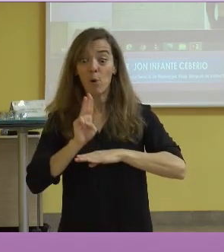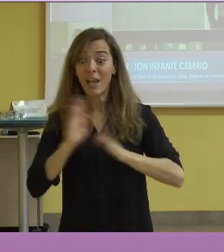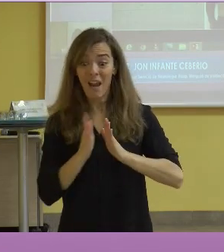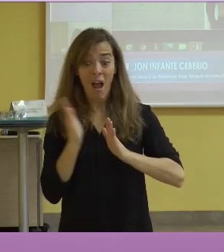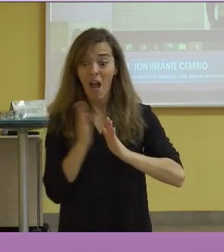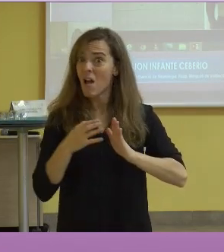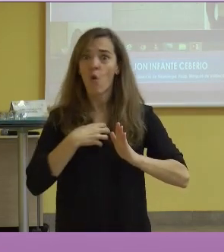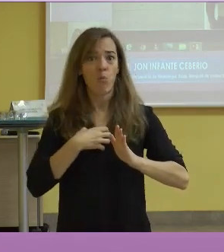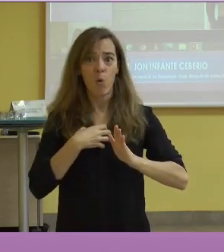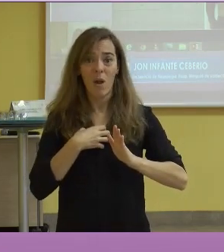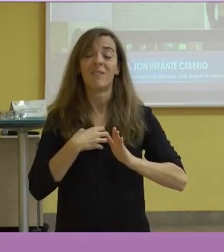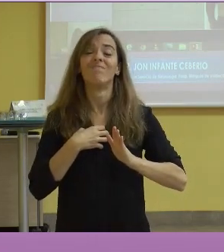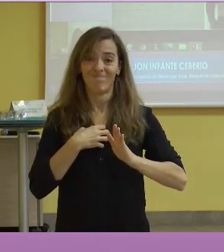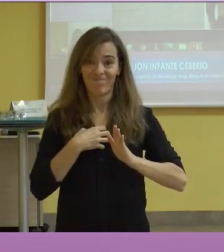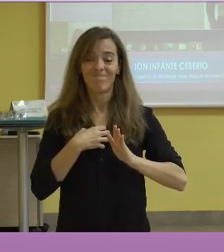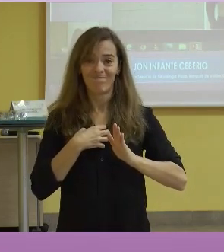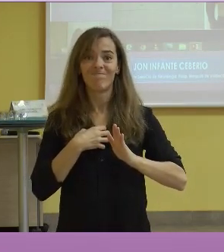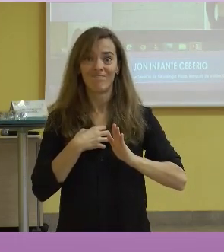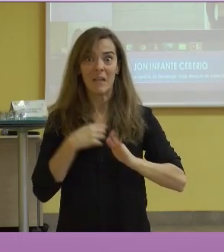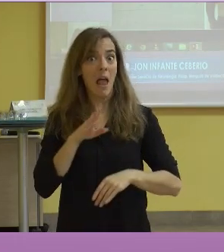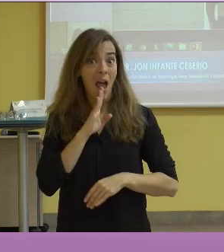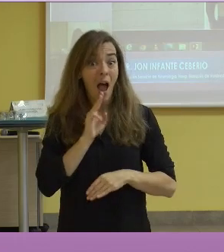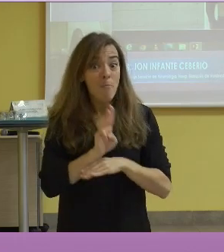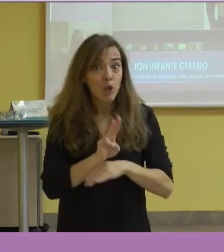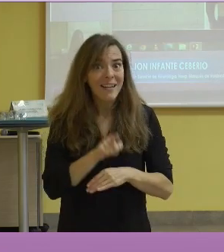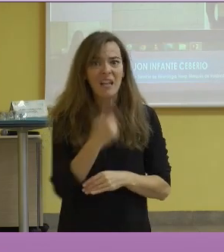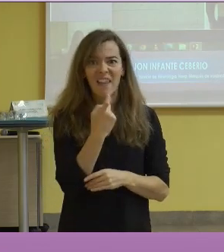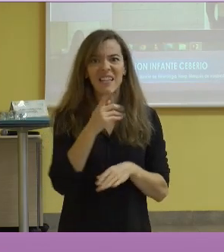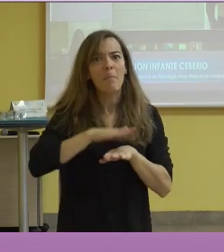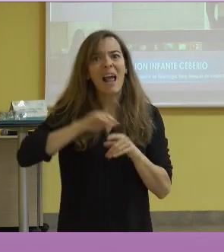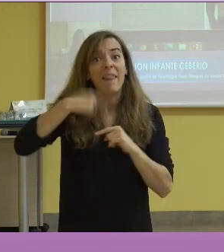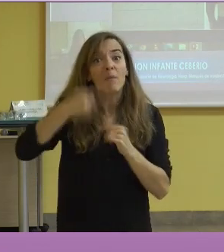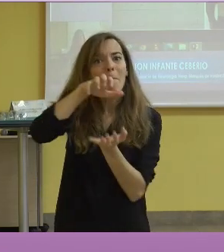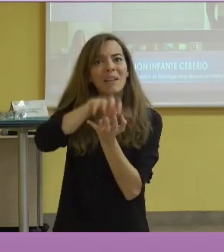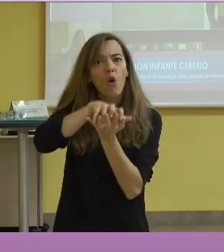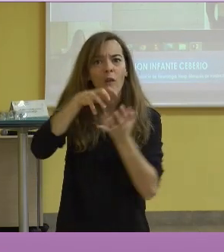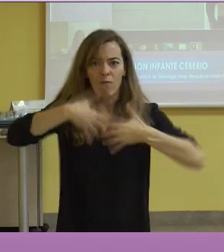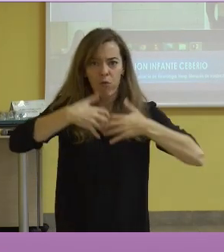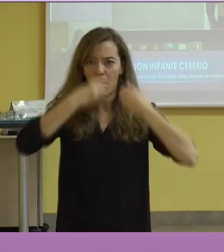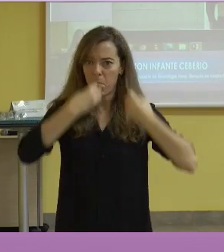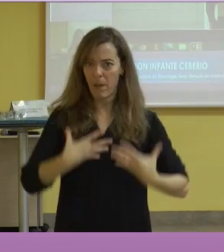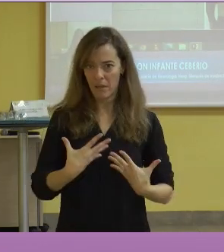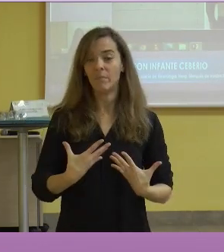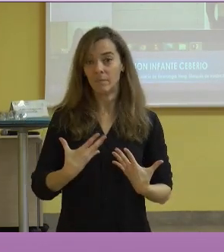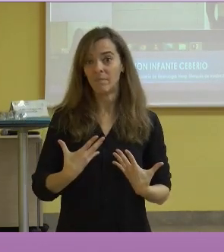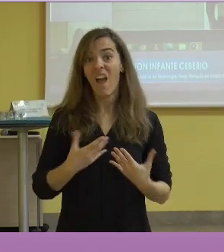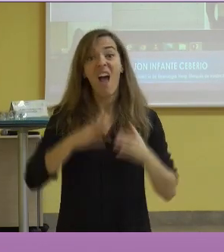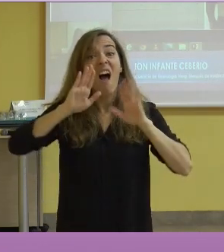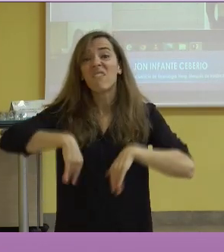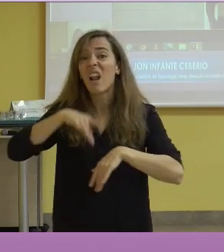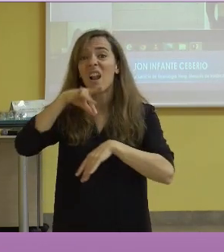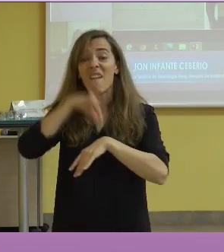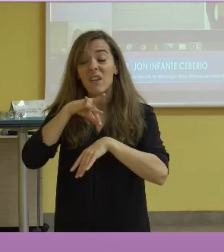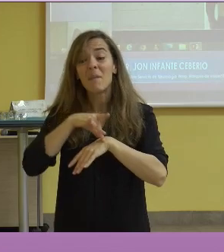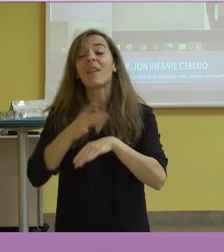poco la consecuencia de la ataxia de Friedreich. Esta proteína pues es necesaria para que las mitocondrias funcionen bien y bueno, pues al final la enfermedad